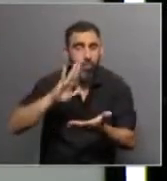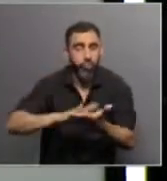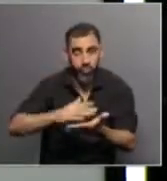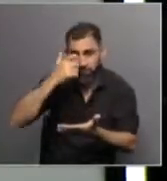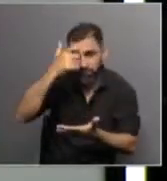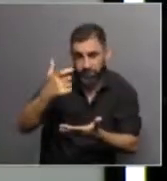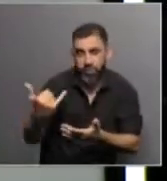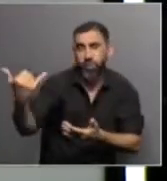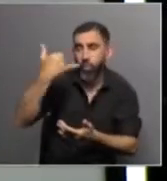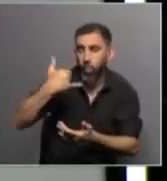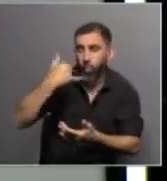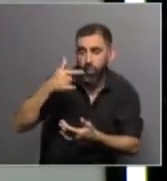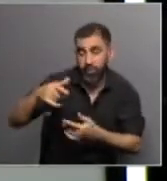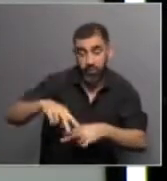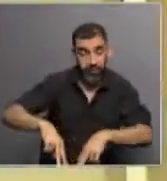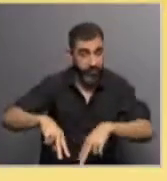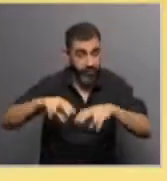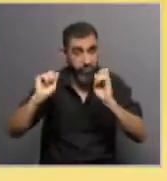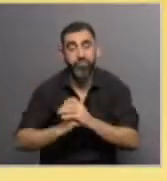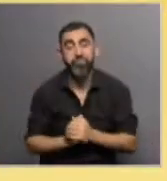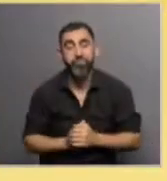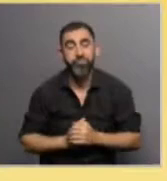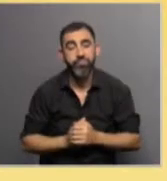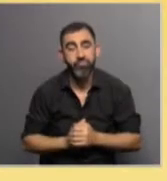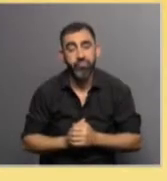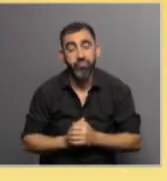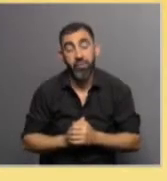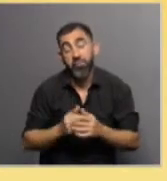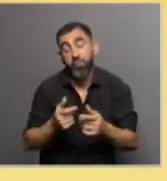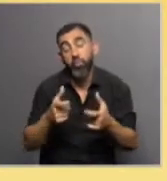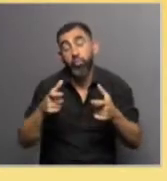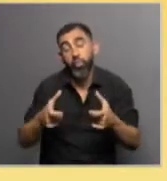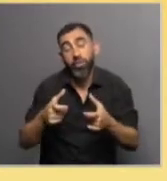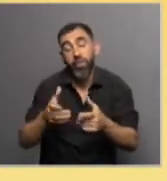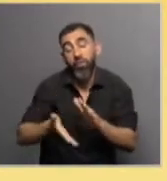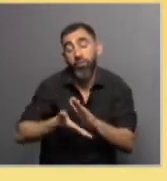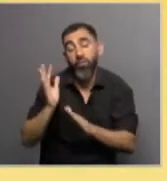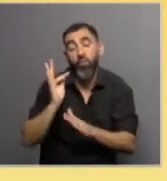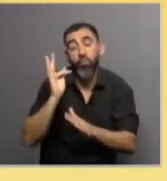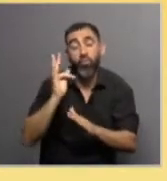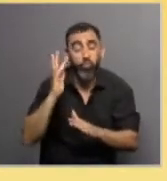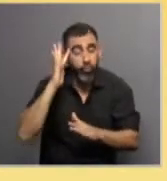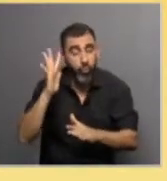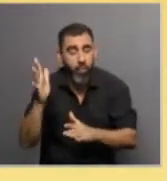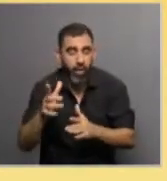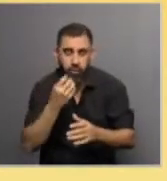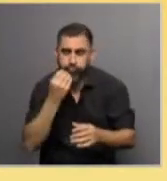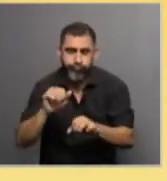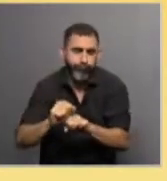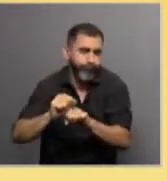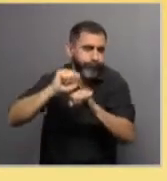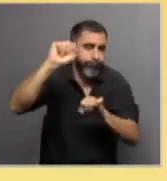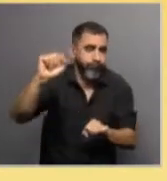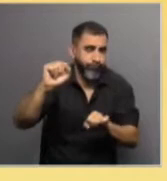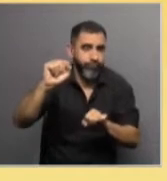contarnos tu parte en esta investigación y bueno, éxitos en esta carrera que no sé por qué se me ocurre que tendrá en la maestría un